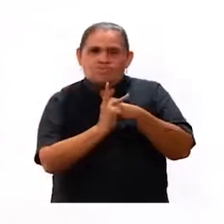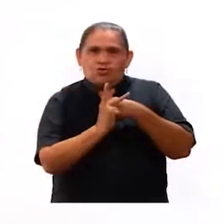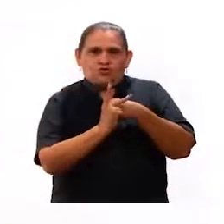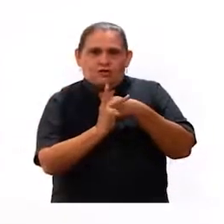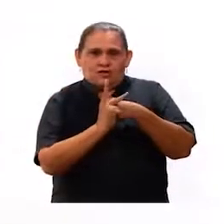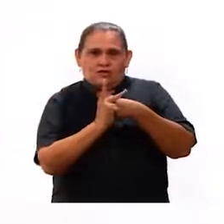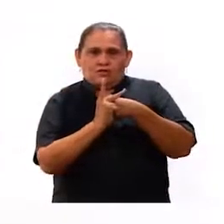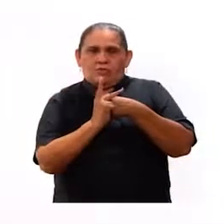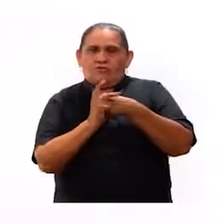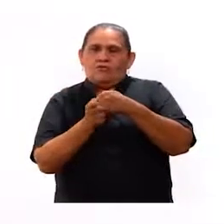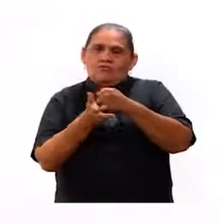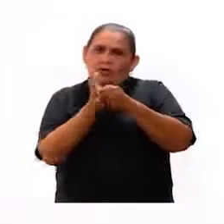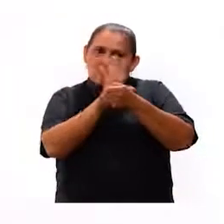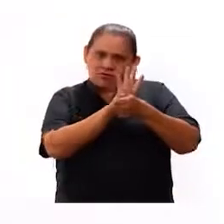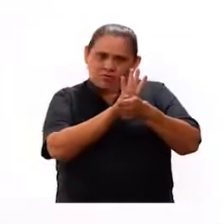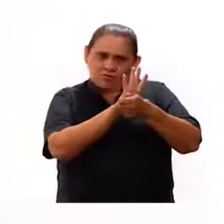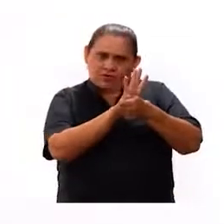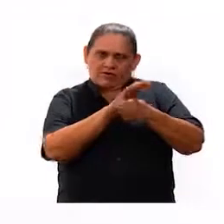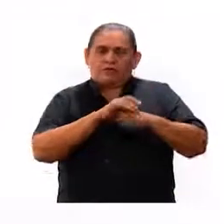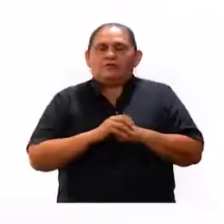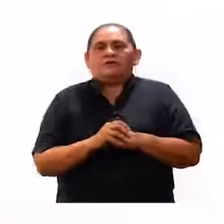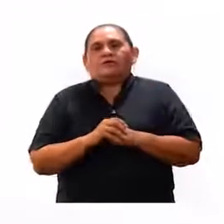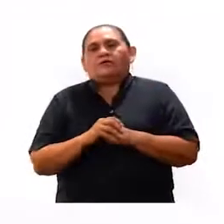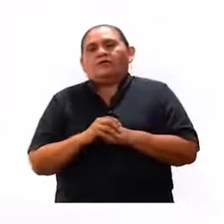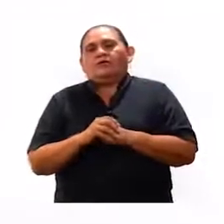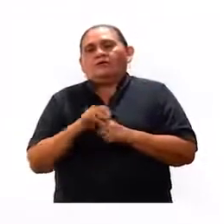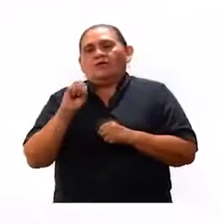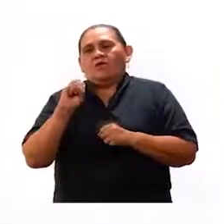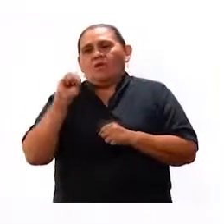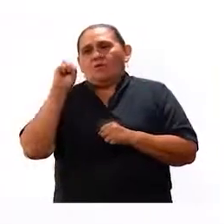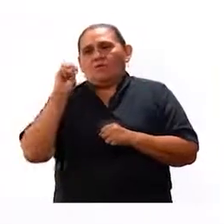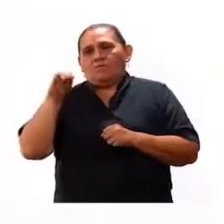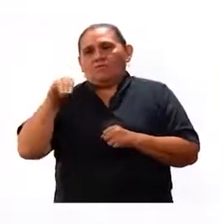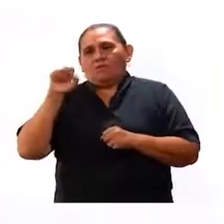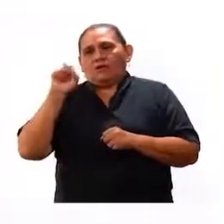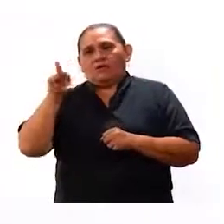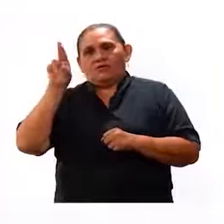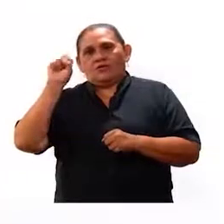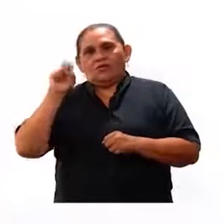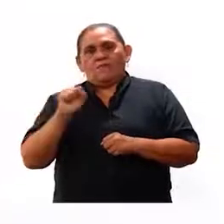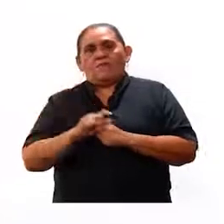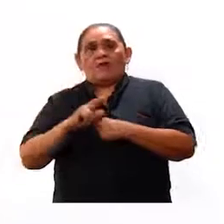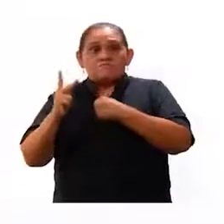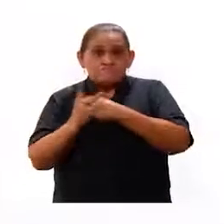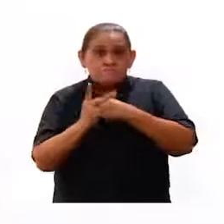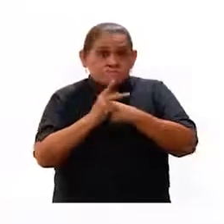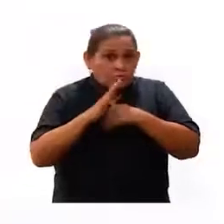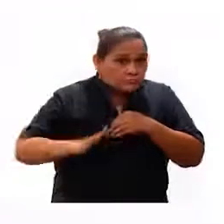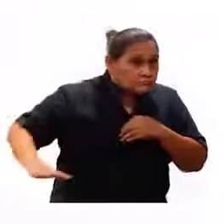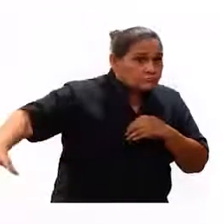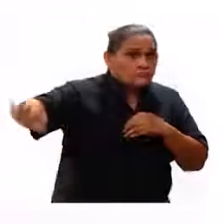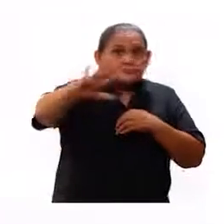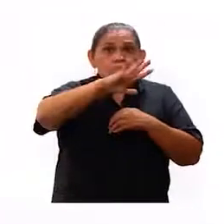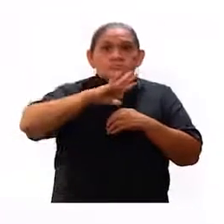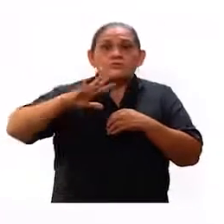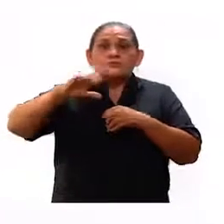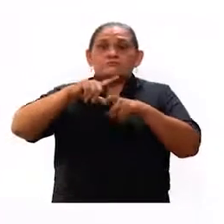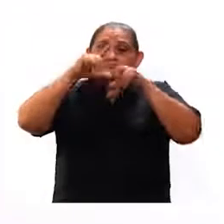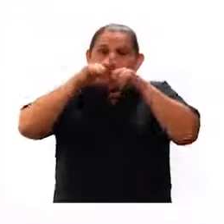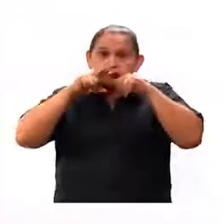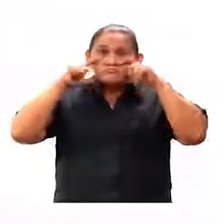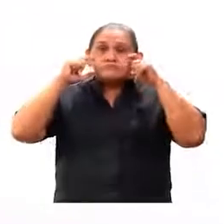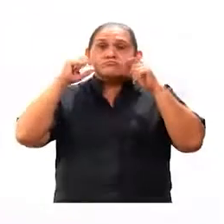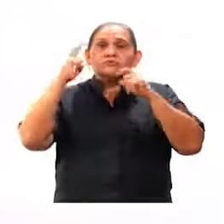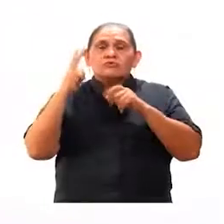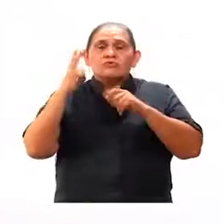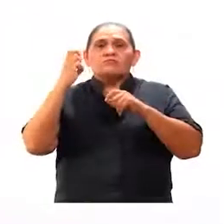protección contra el COVID, incluida la variante Omicron, por lo que, para protegernos entre todos, se sugiere el uso de cubrebocas de 2